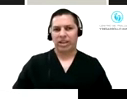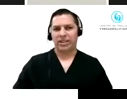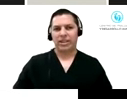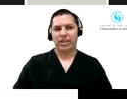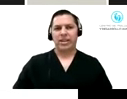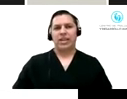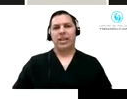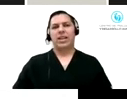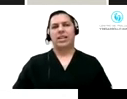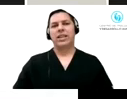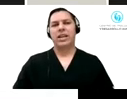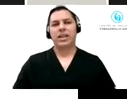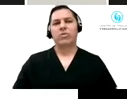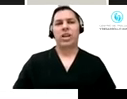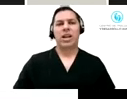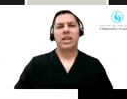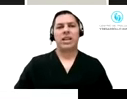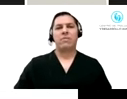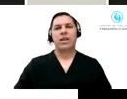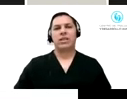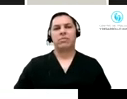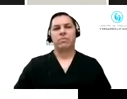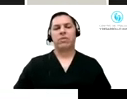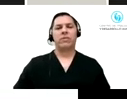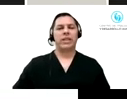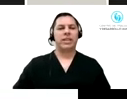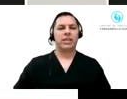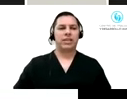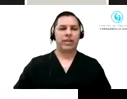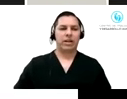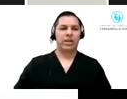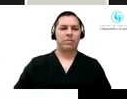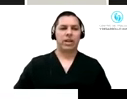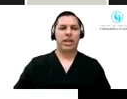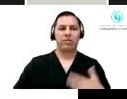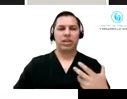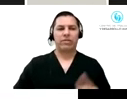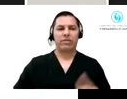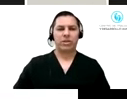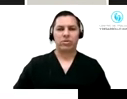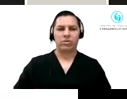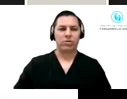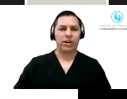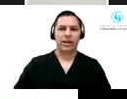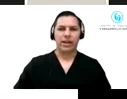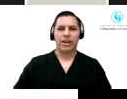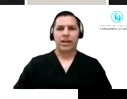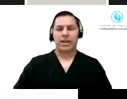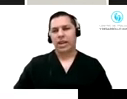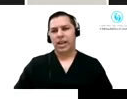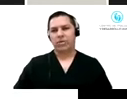a fortalecer. Aquí tendrían que buscar líneas más profeministas realmente para que haya una transformación